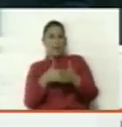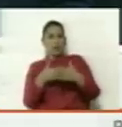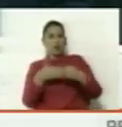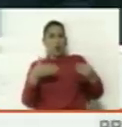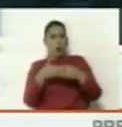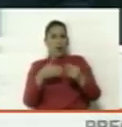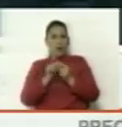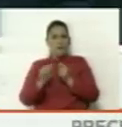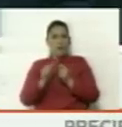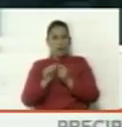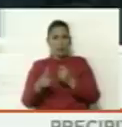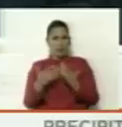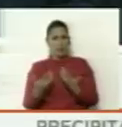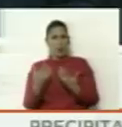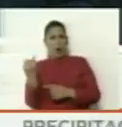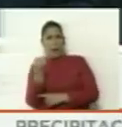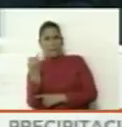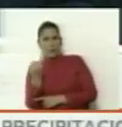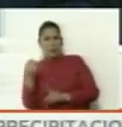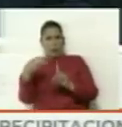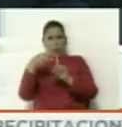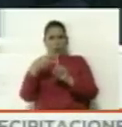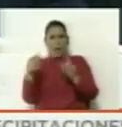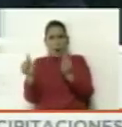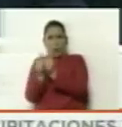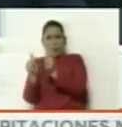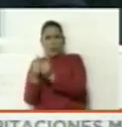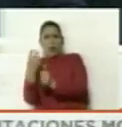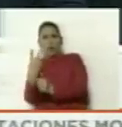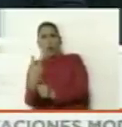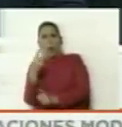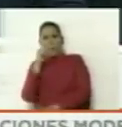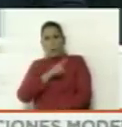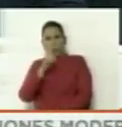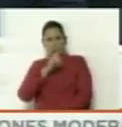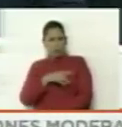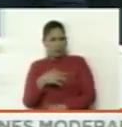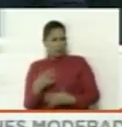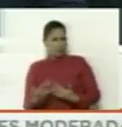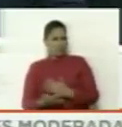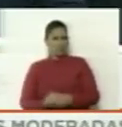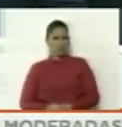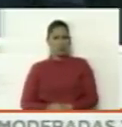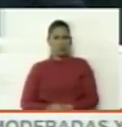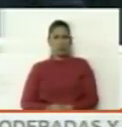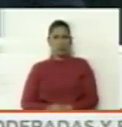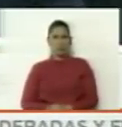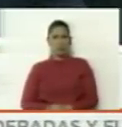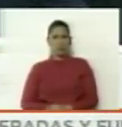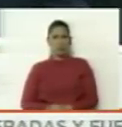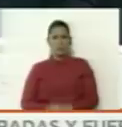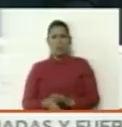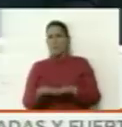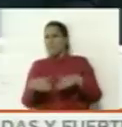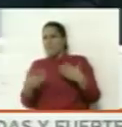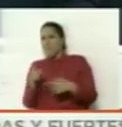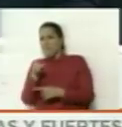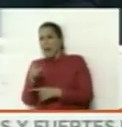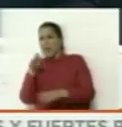$250.000 en efectivo en una habitación de hotel acompañado por dos prostitutas? ¿Para qué era ese